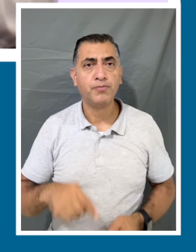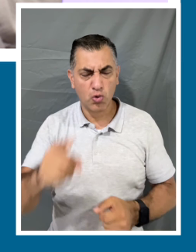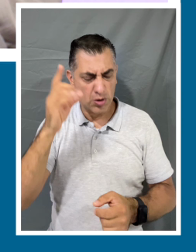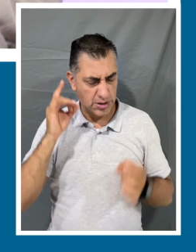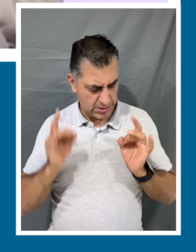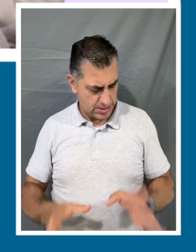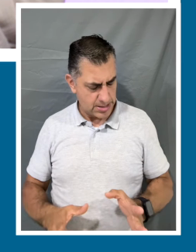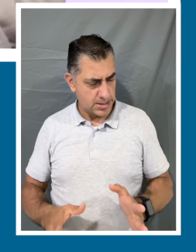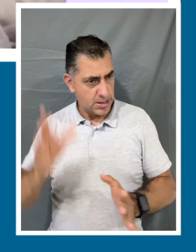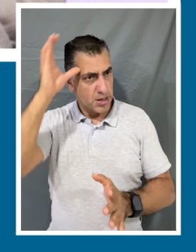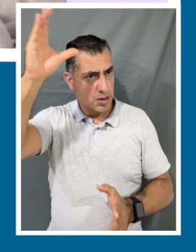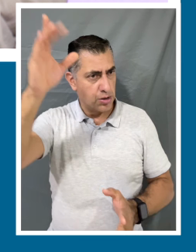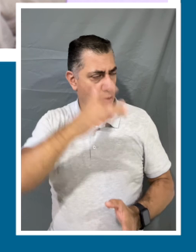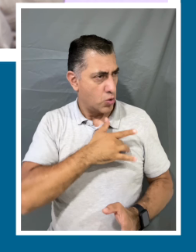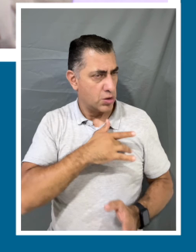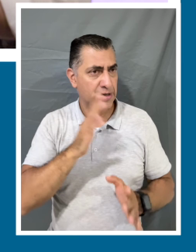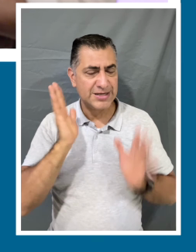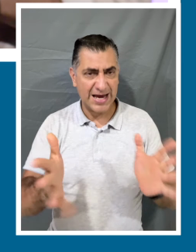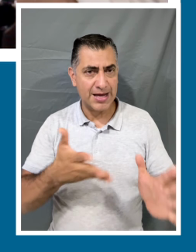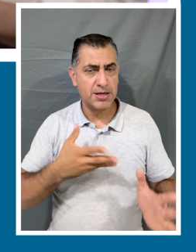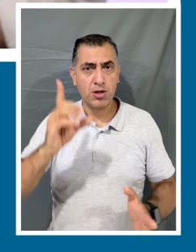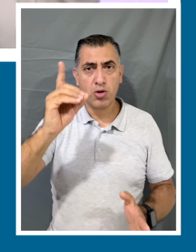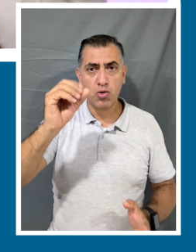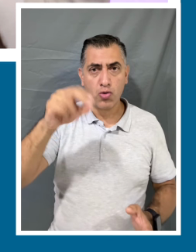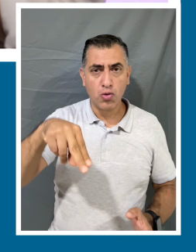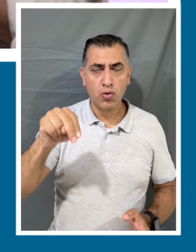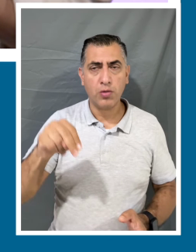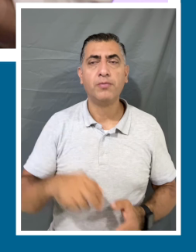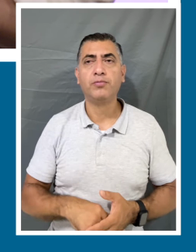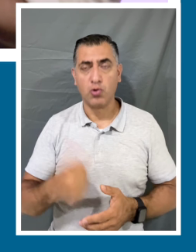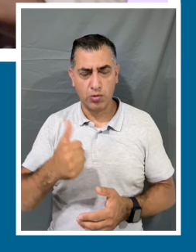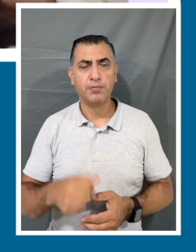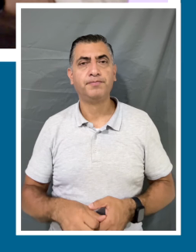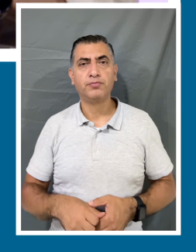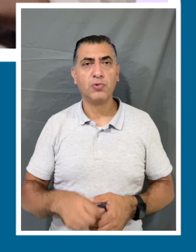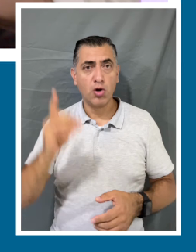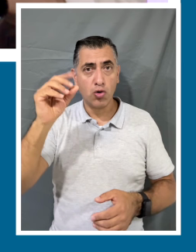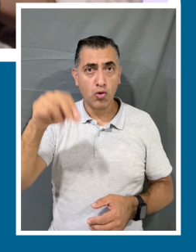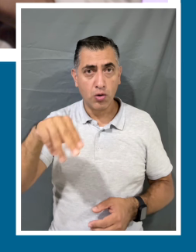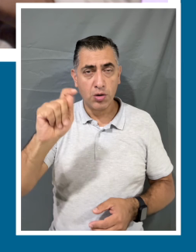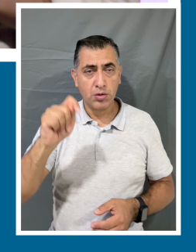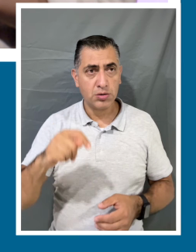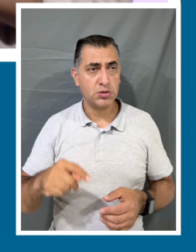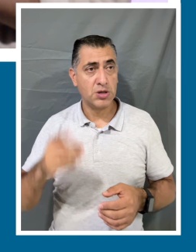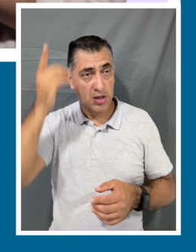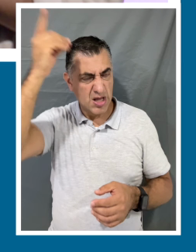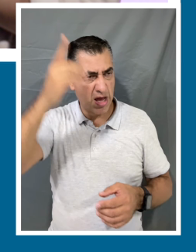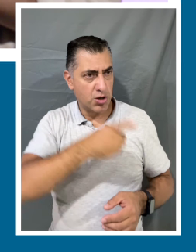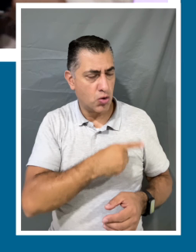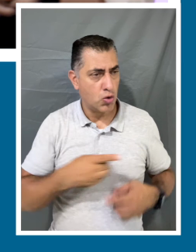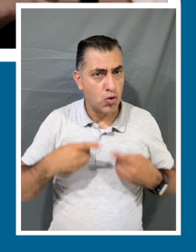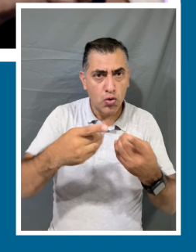si tú aceptaste a Cristo Entonces ya tienes un don otra cosa que tenemos que tomar en cuenta los dones fueron dados sobrenaturalmente es